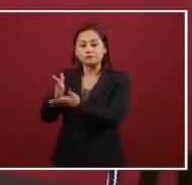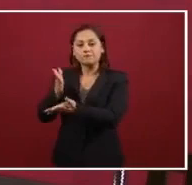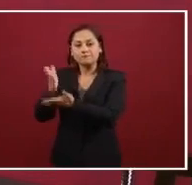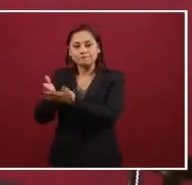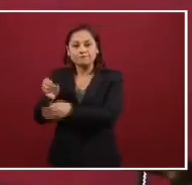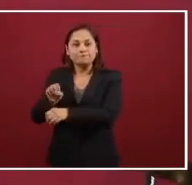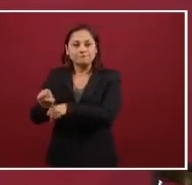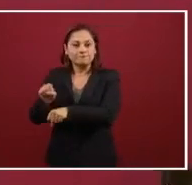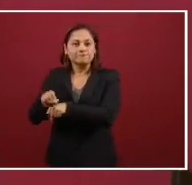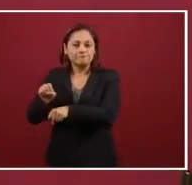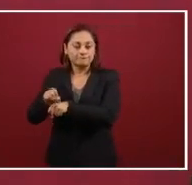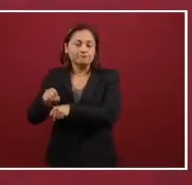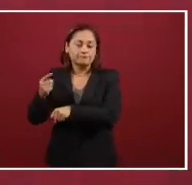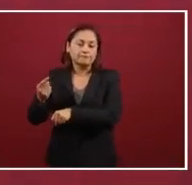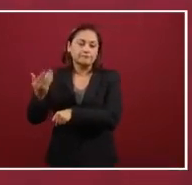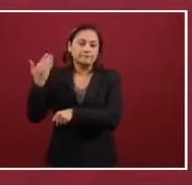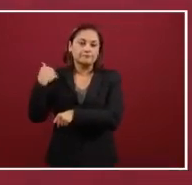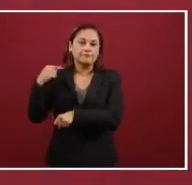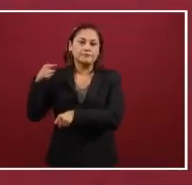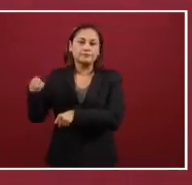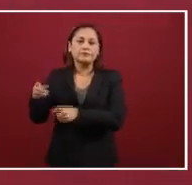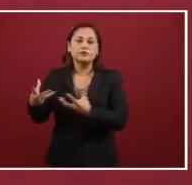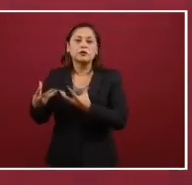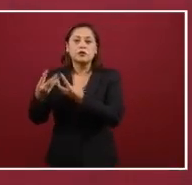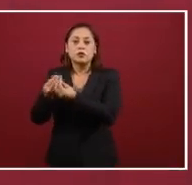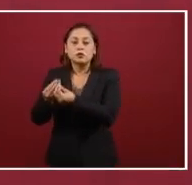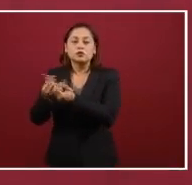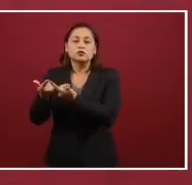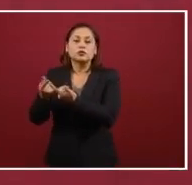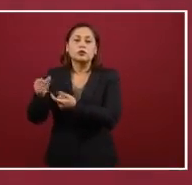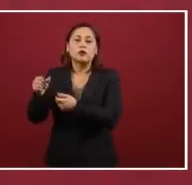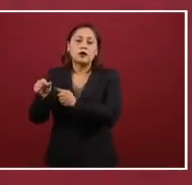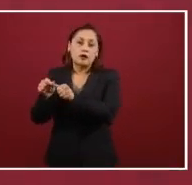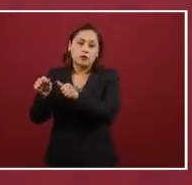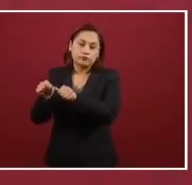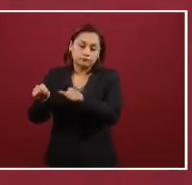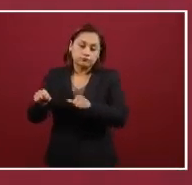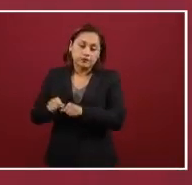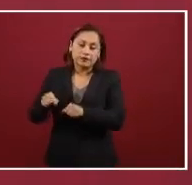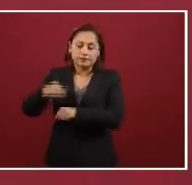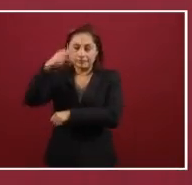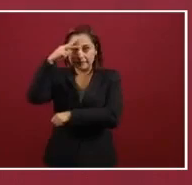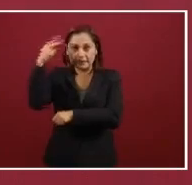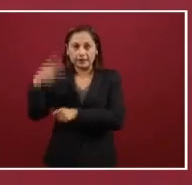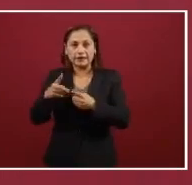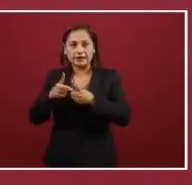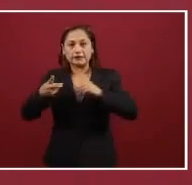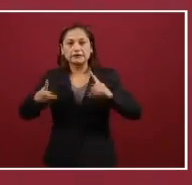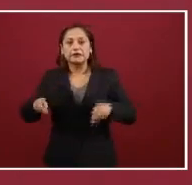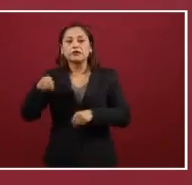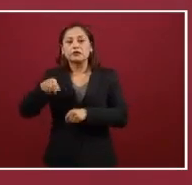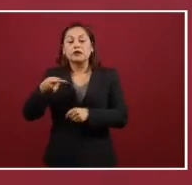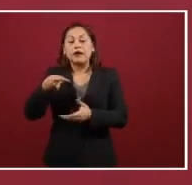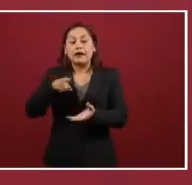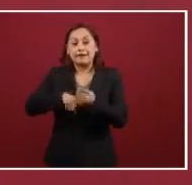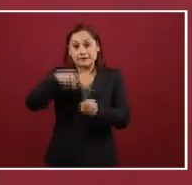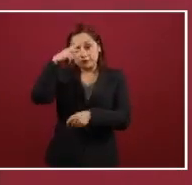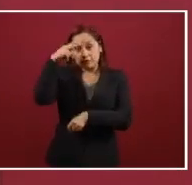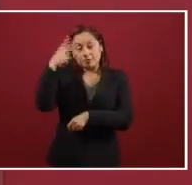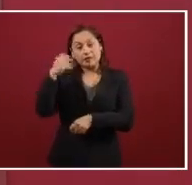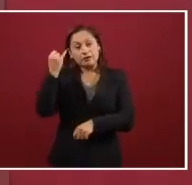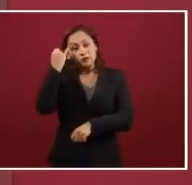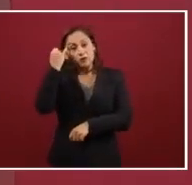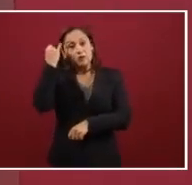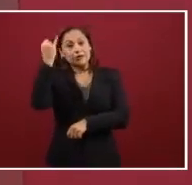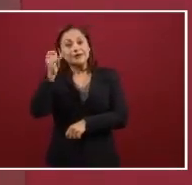las acciones por conducto de la Agencia Mexicana de Desarrollo. Parte o componente importante de la estrategia mexicana es esto, además del despliegue de